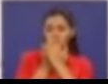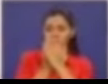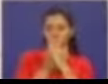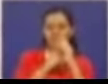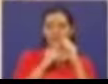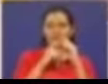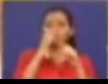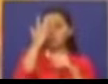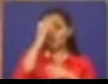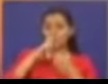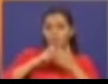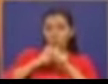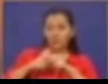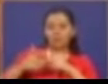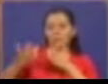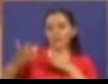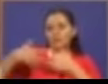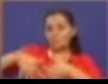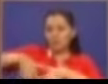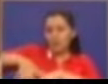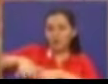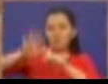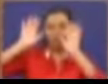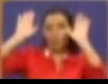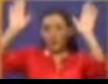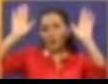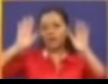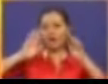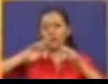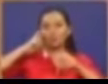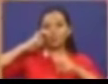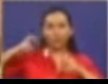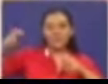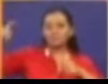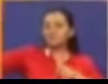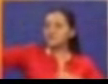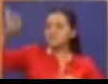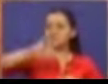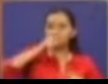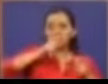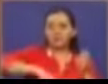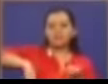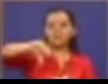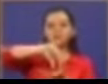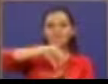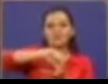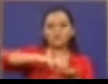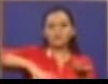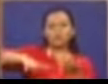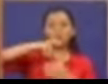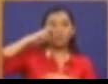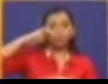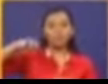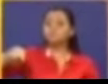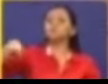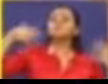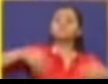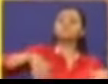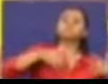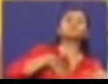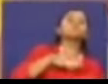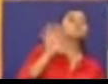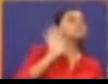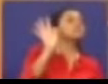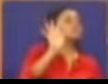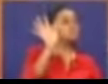todas las bullas, violencias, movilizaciones, por la afectación al turismo, cierran el centro histórico. Los turistas ven eso, un turista